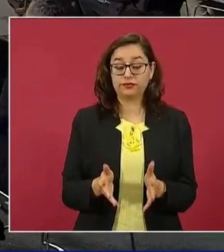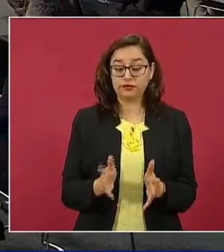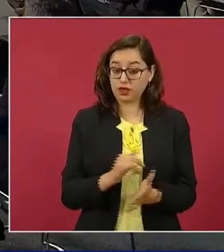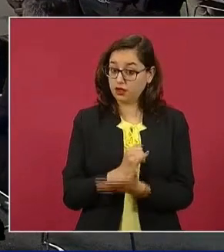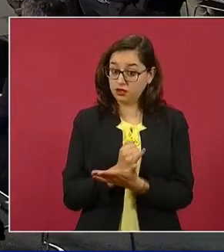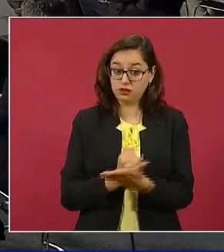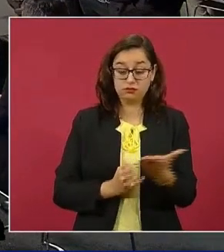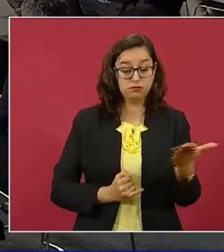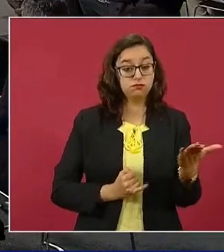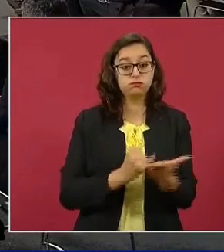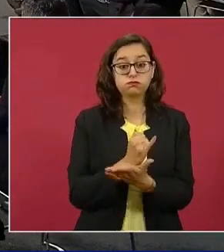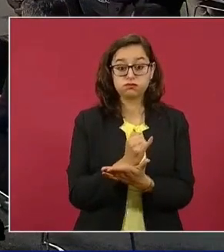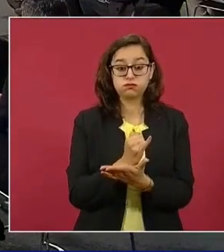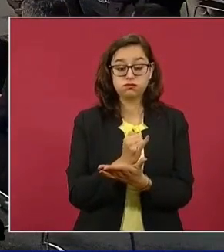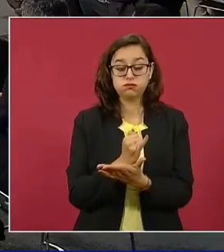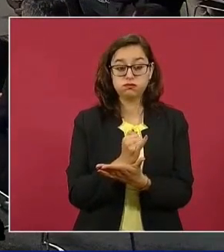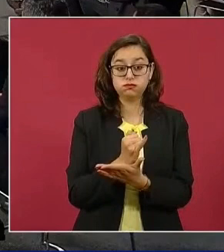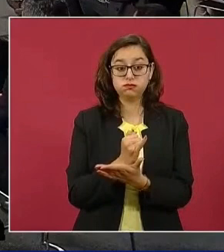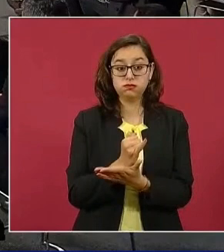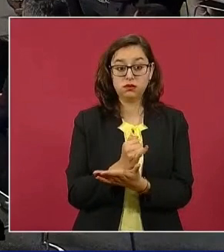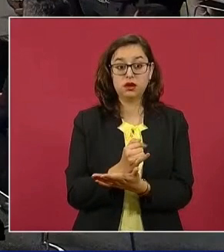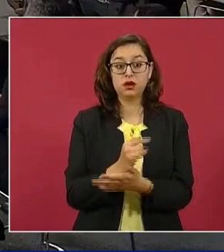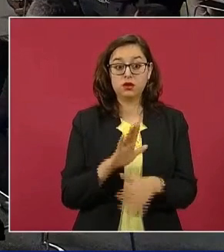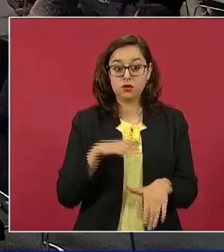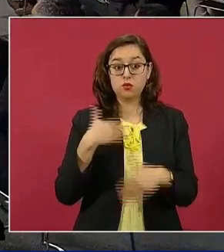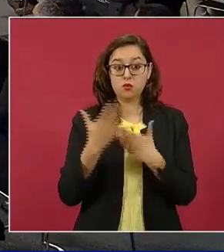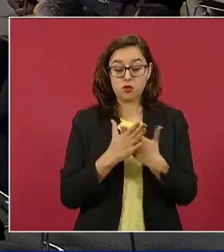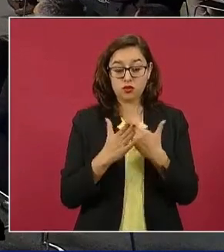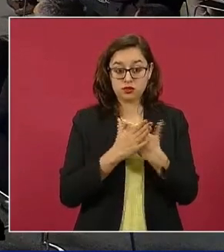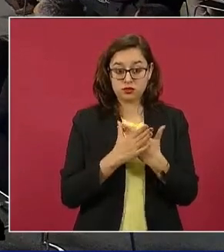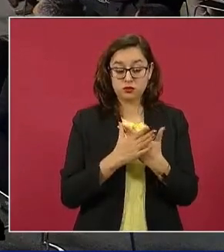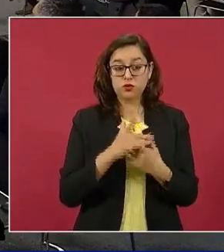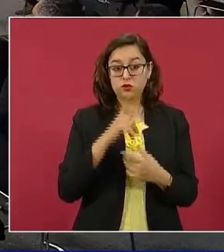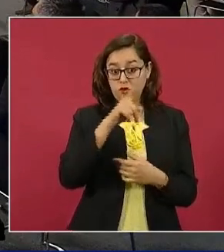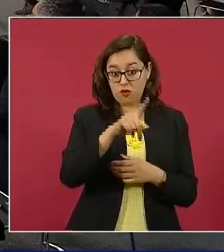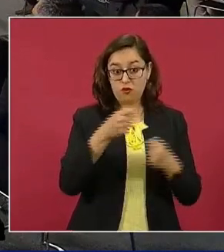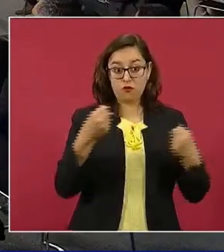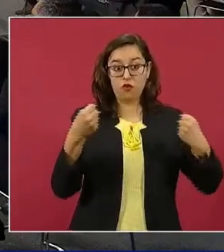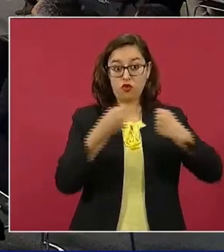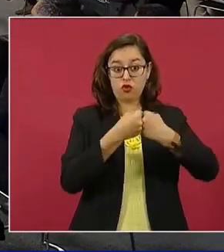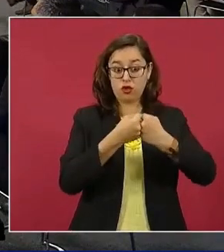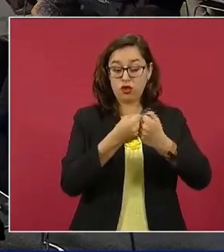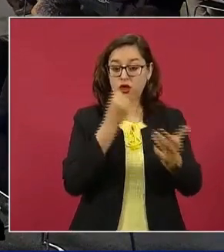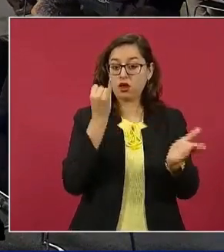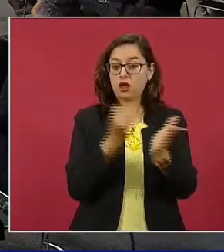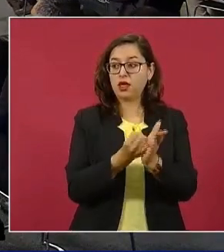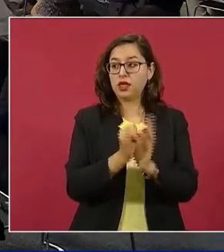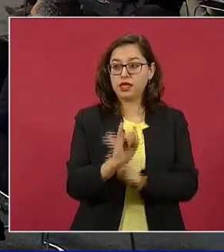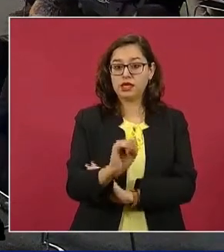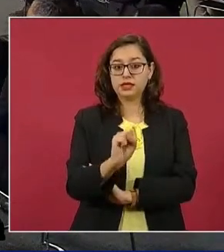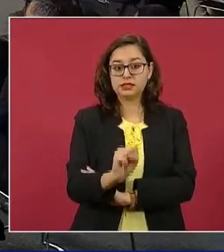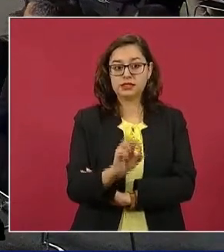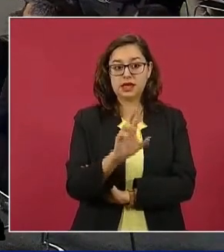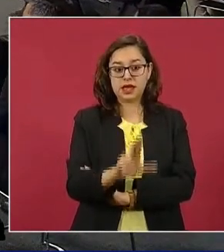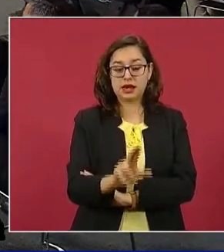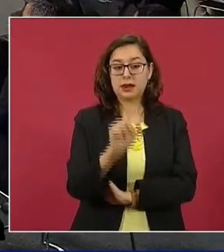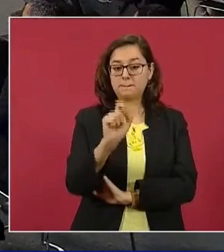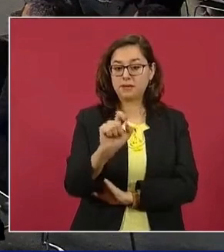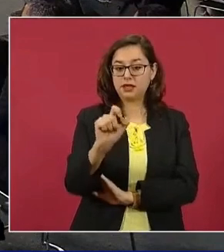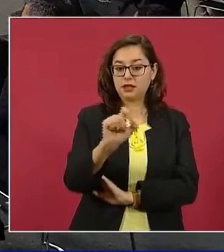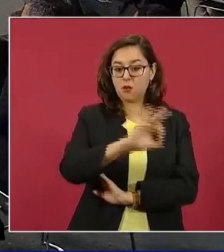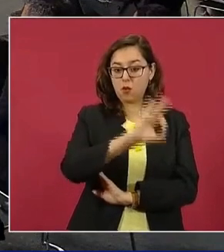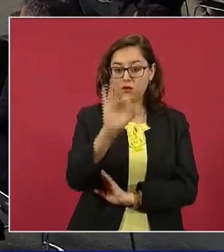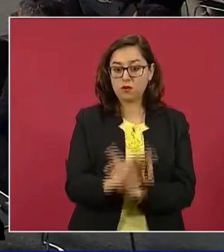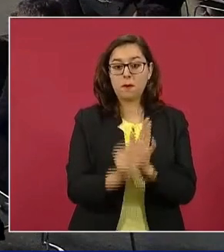resuelto de que en la frontera baja el impuesto sobre la renta al